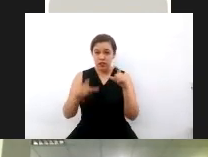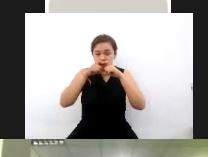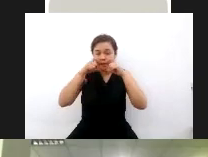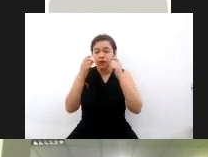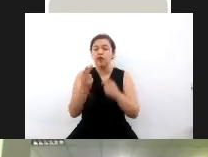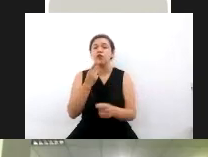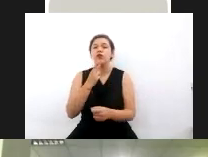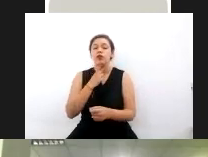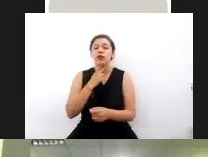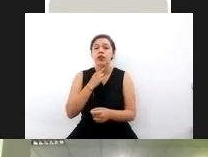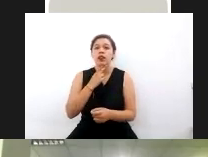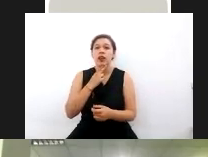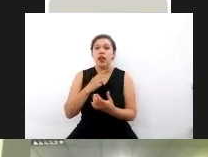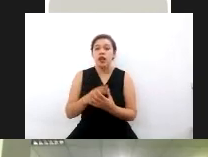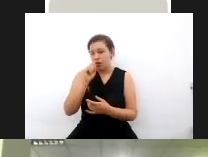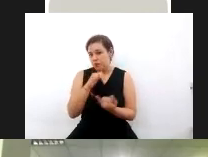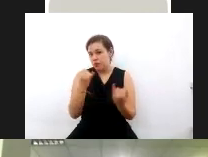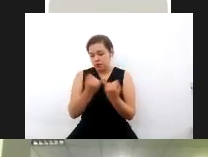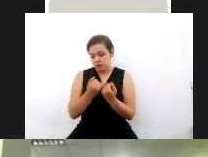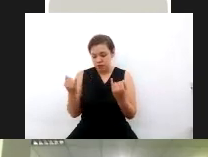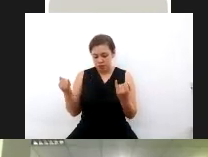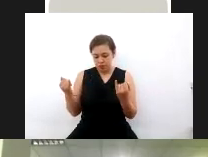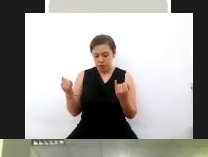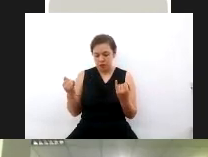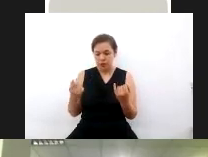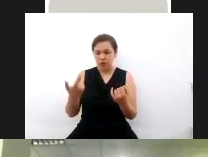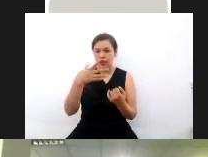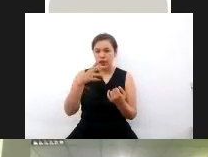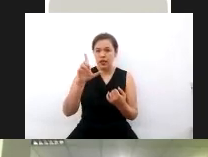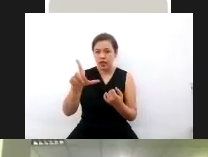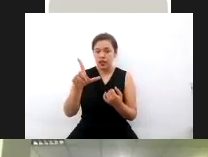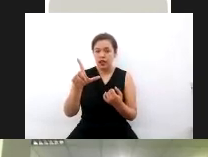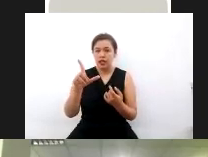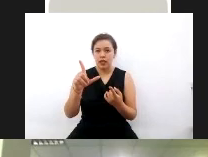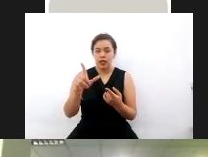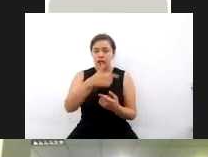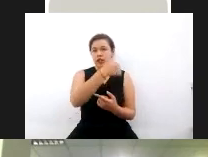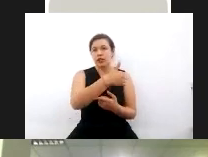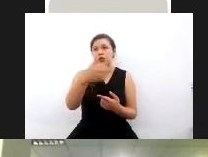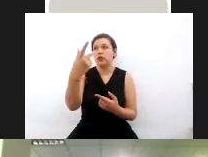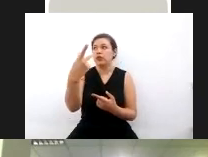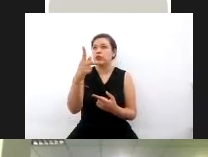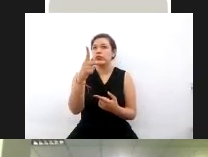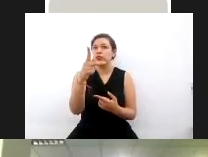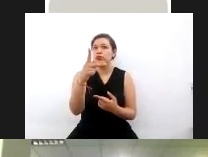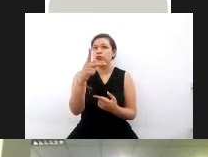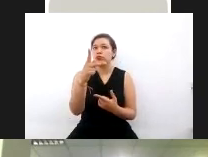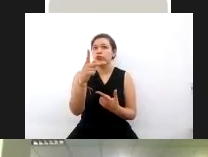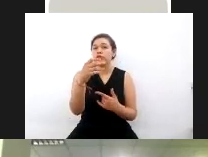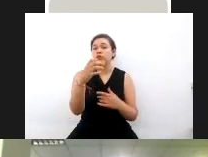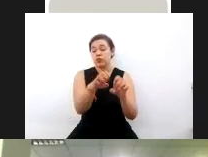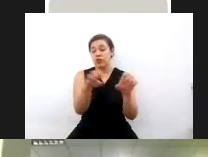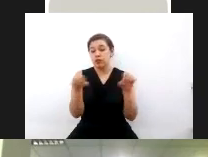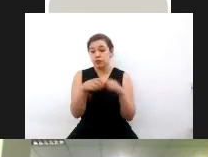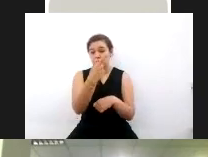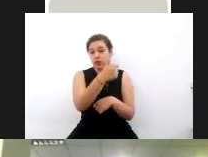se tiene que utilizar igual la parte de gel antibacterial. Cada uno va a tener su equipo, su